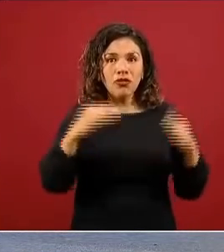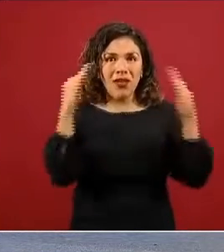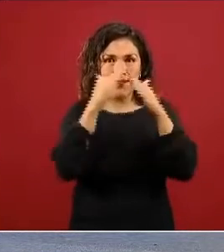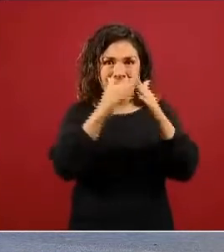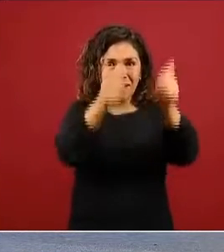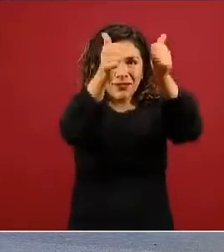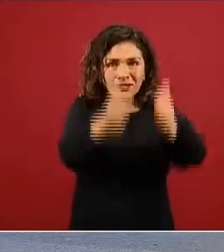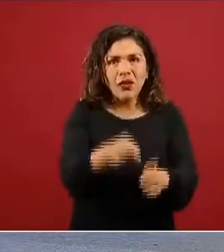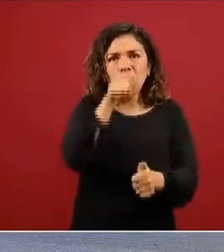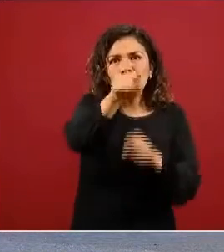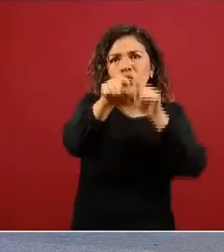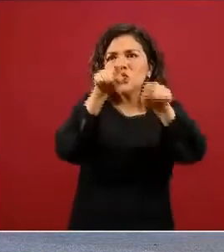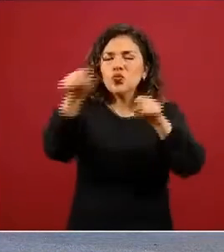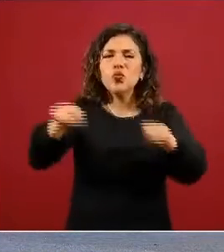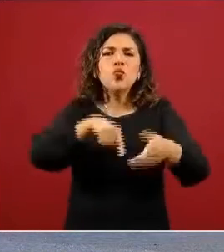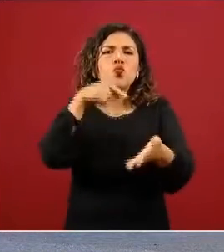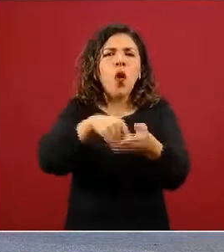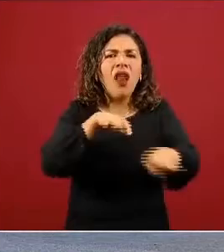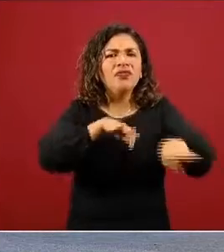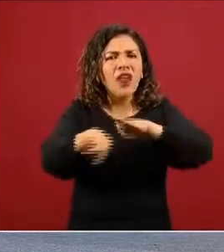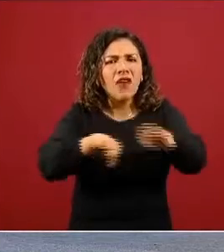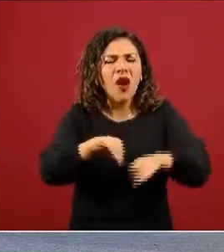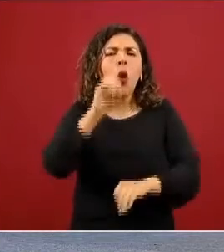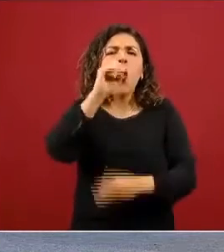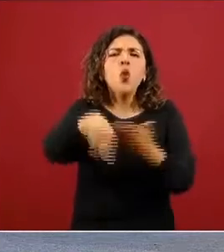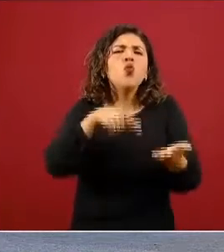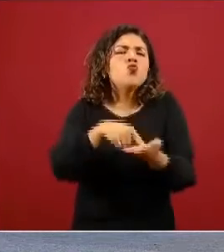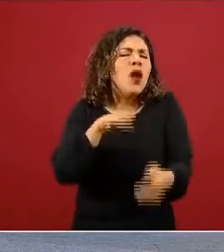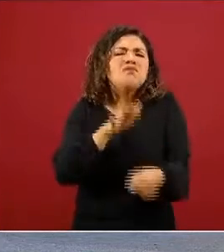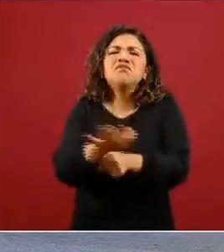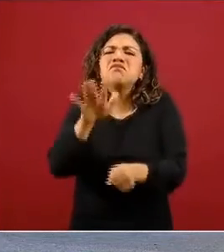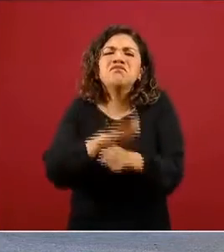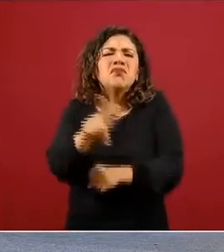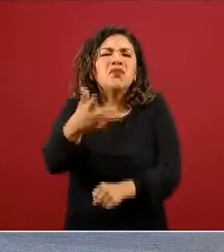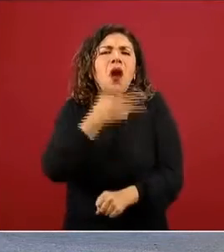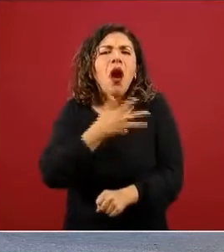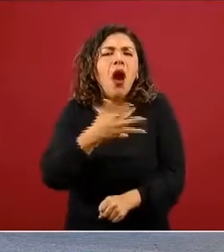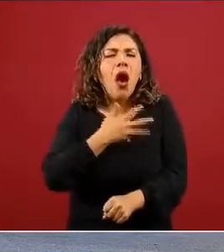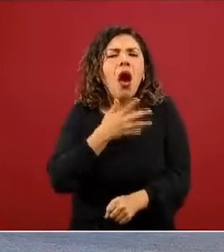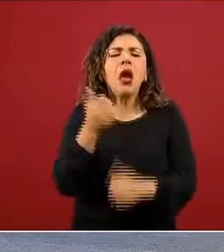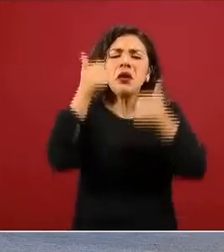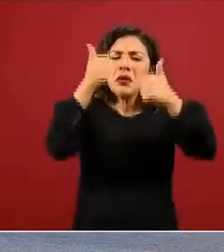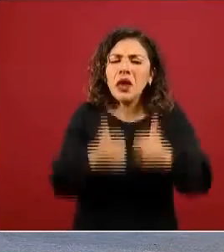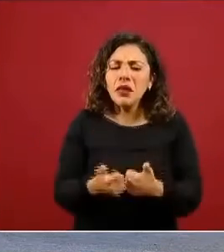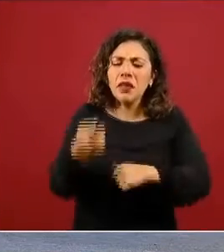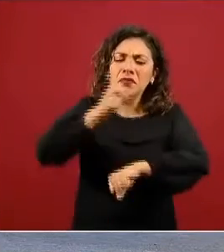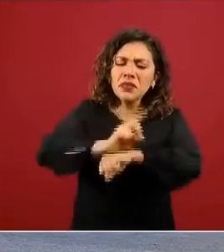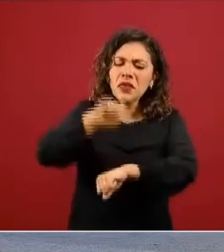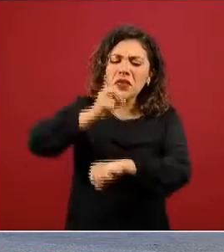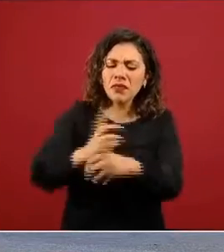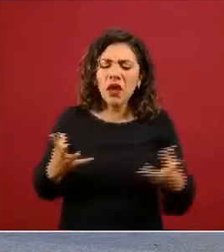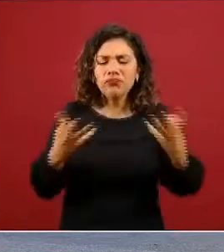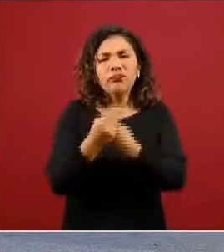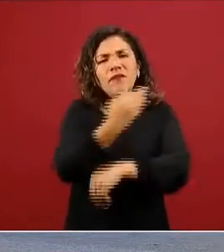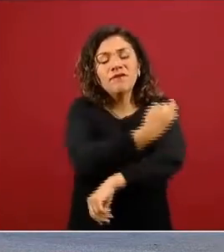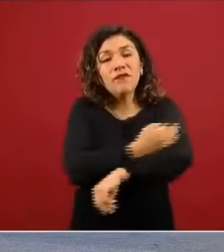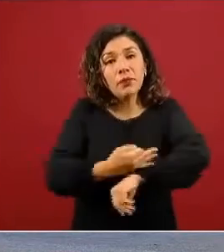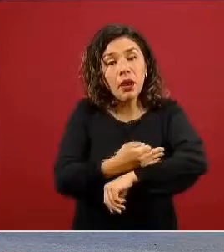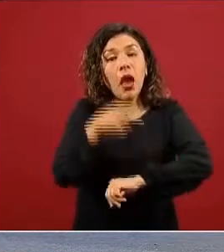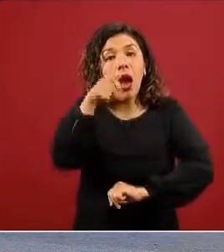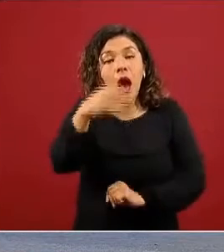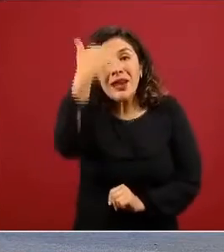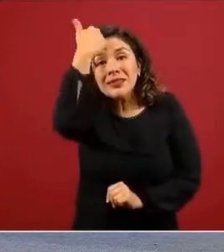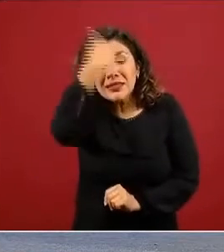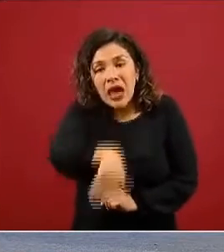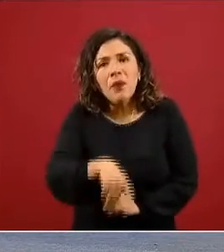su casa, usted en su lugar de trabajo, usted en el sitio donde pasa todos los días y está con su familia, tenga